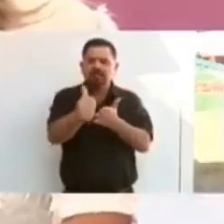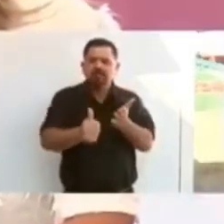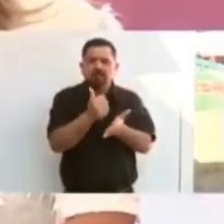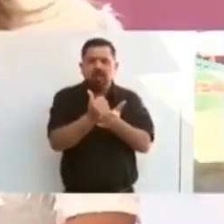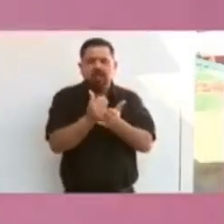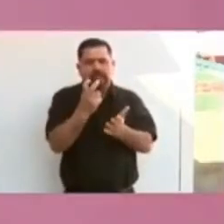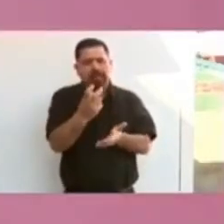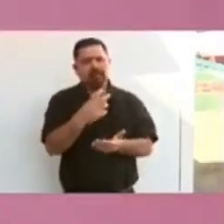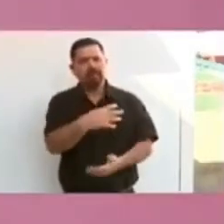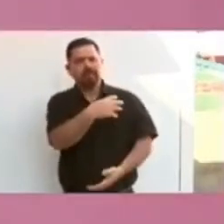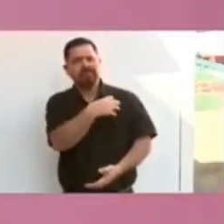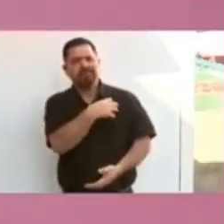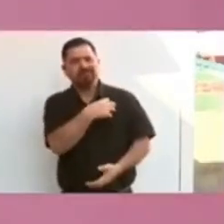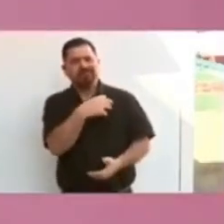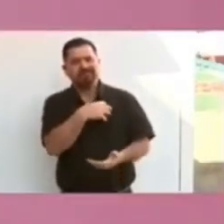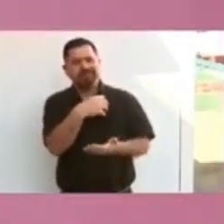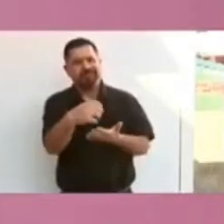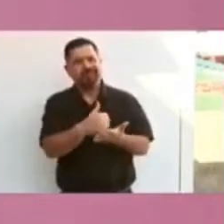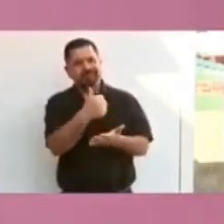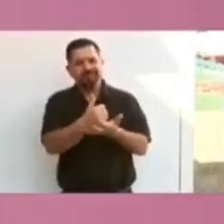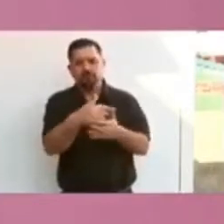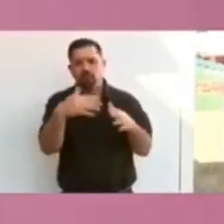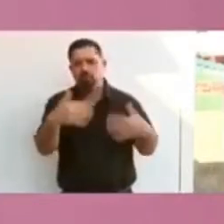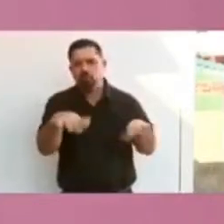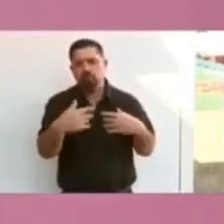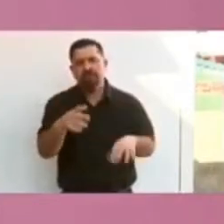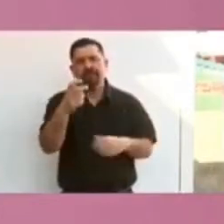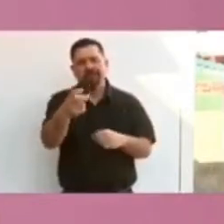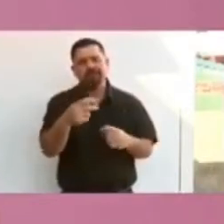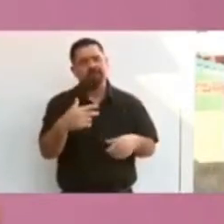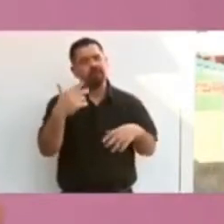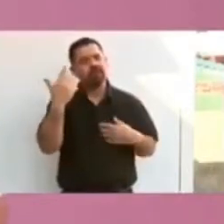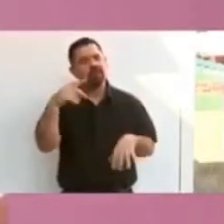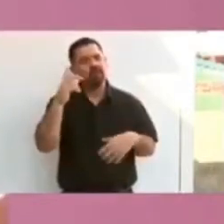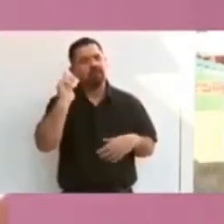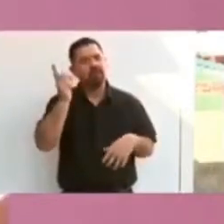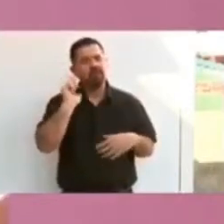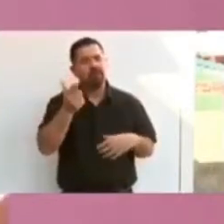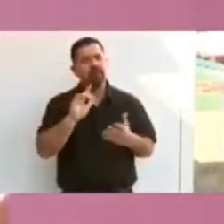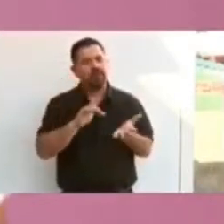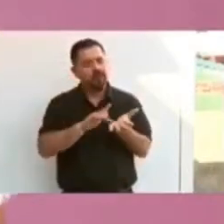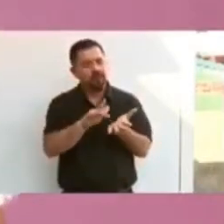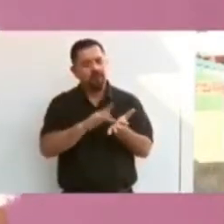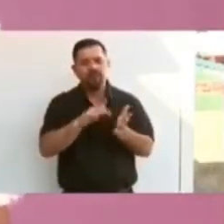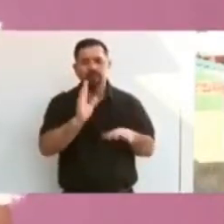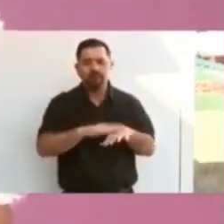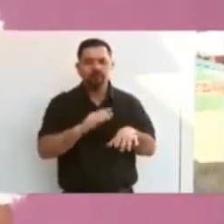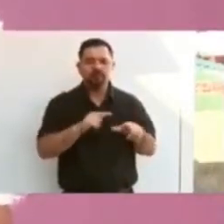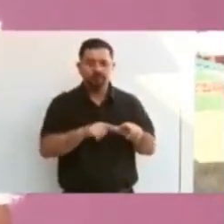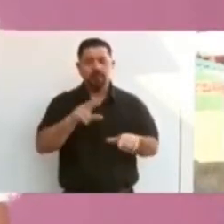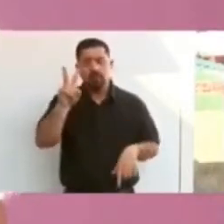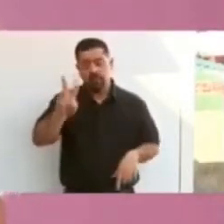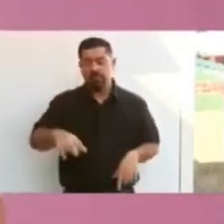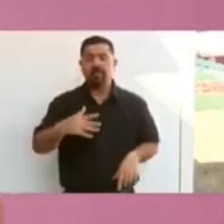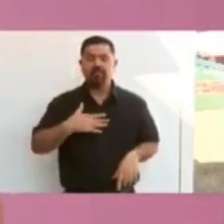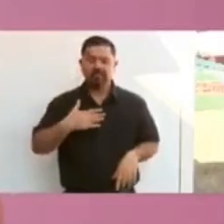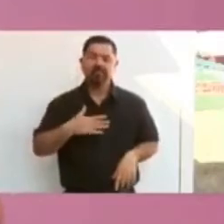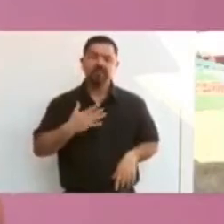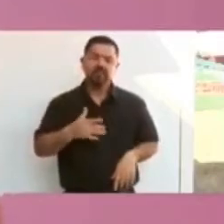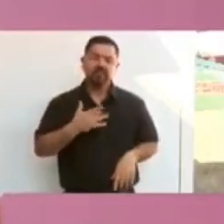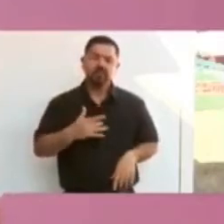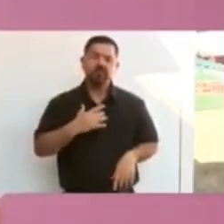hermosillenses este apoyo brindado, y la verdad estoy muy, muy contenta. Decirle que